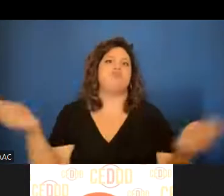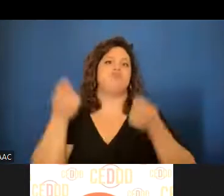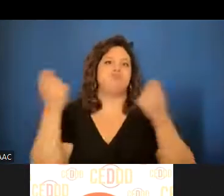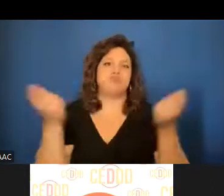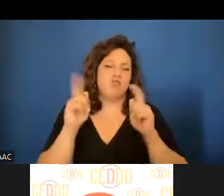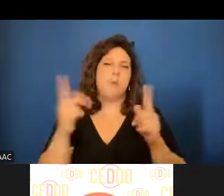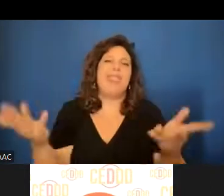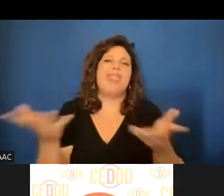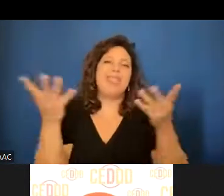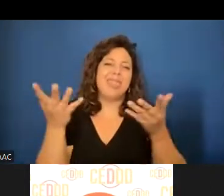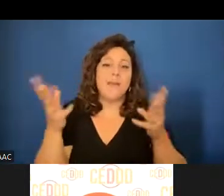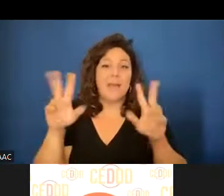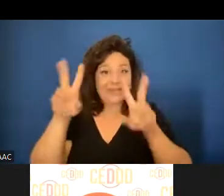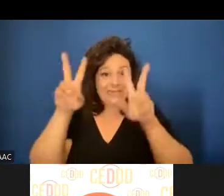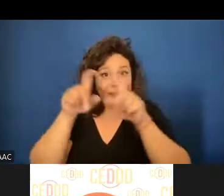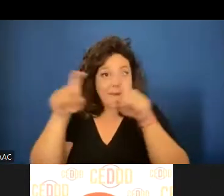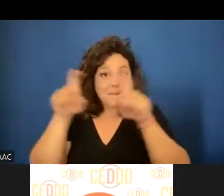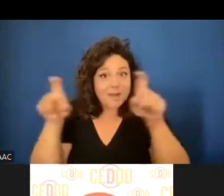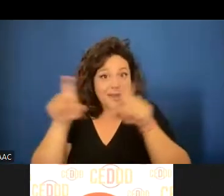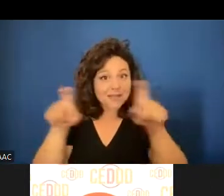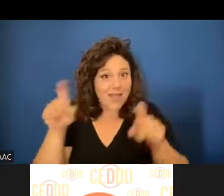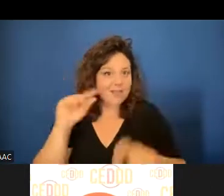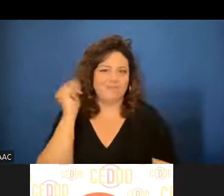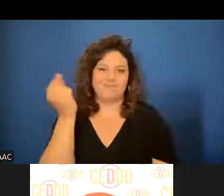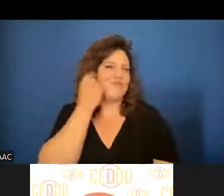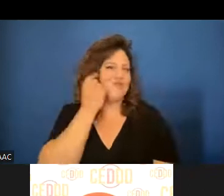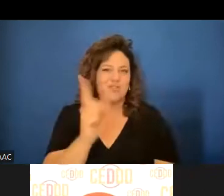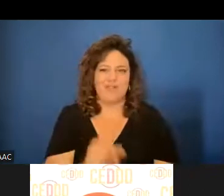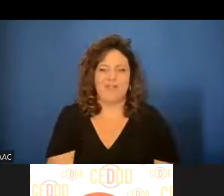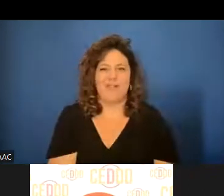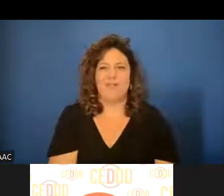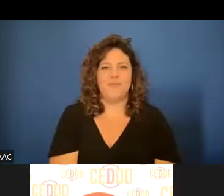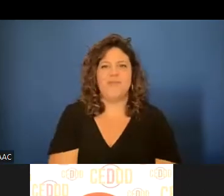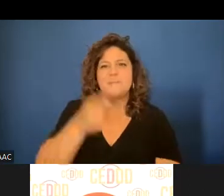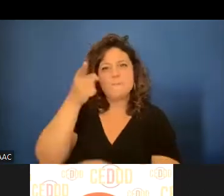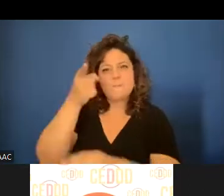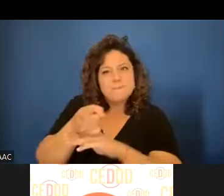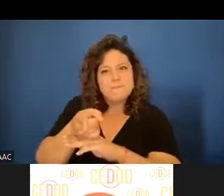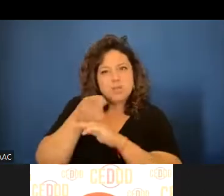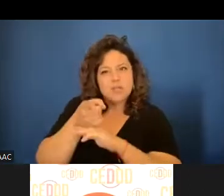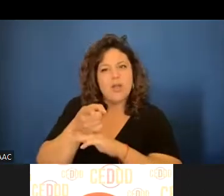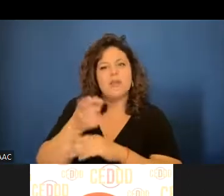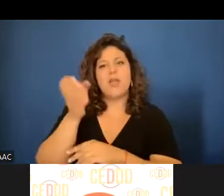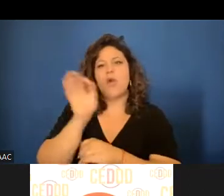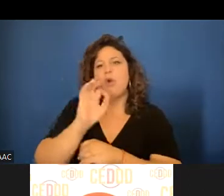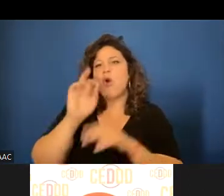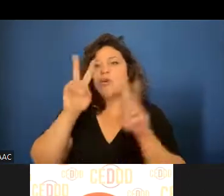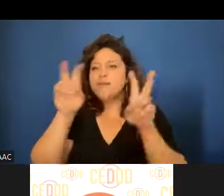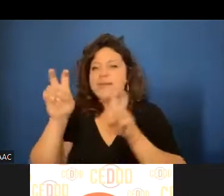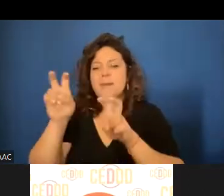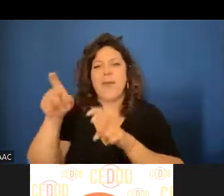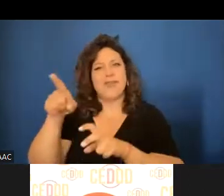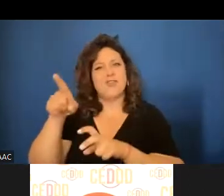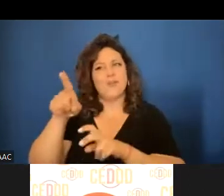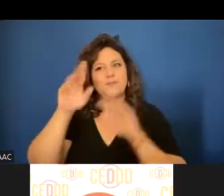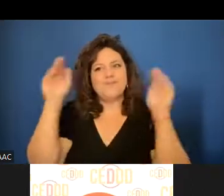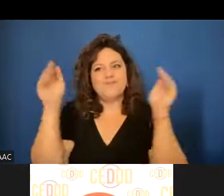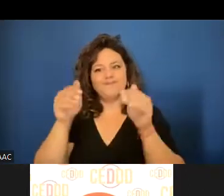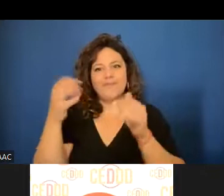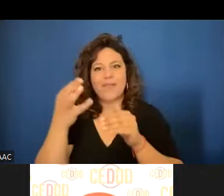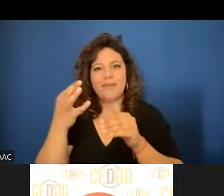es un juego de apuestas, es un juego de probabilidades. Yo juego a que no te va a pasar nada y si por desgracia